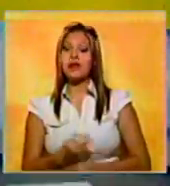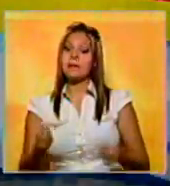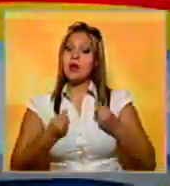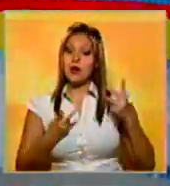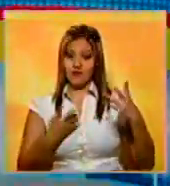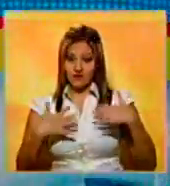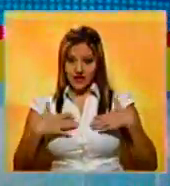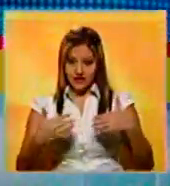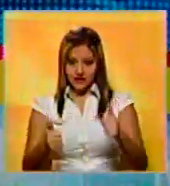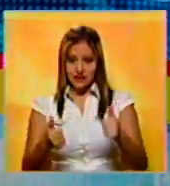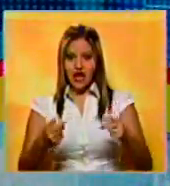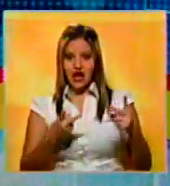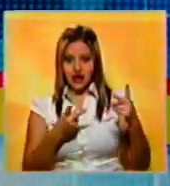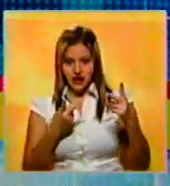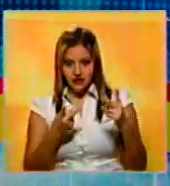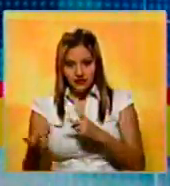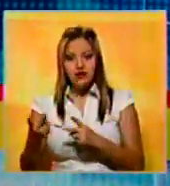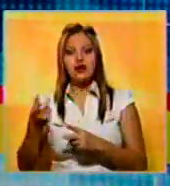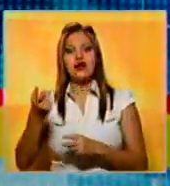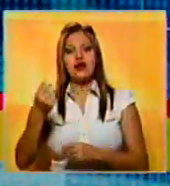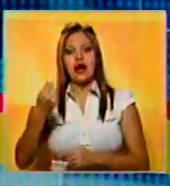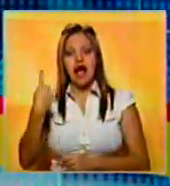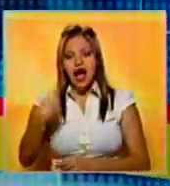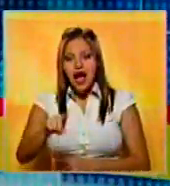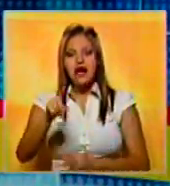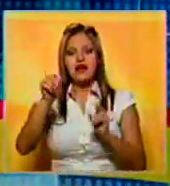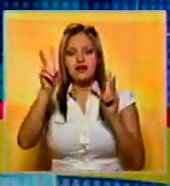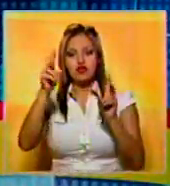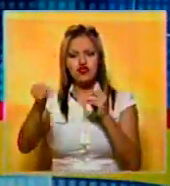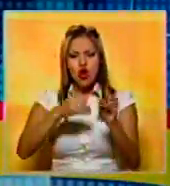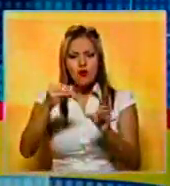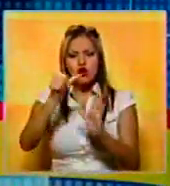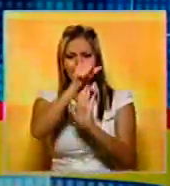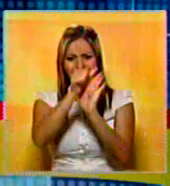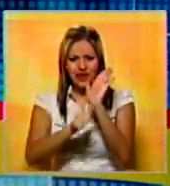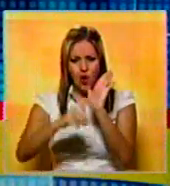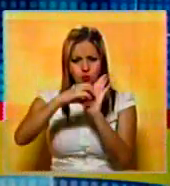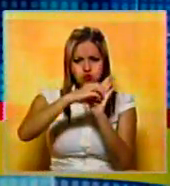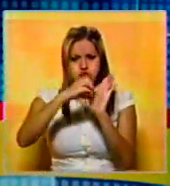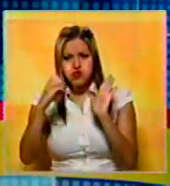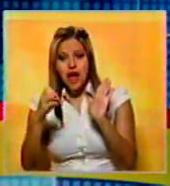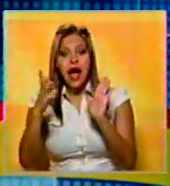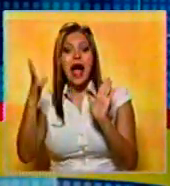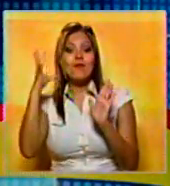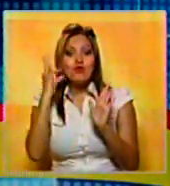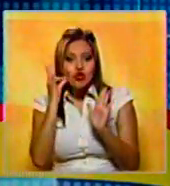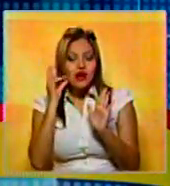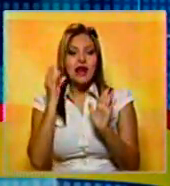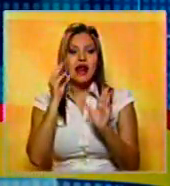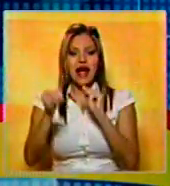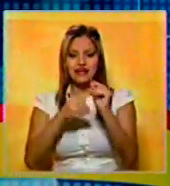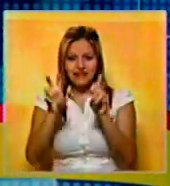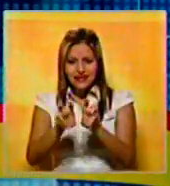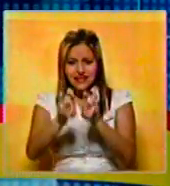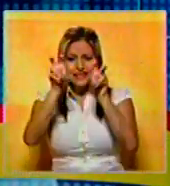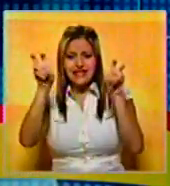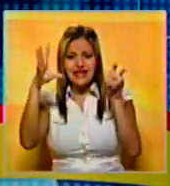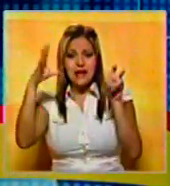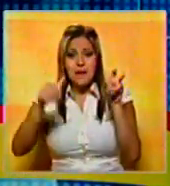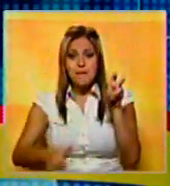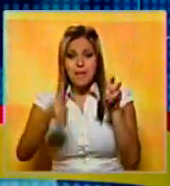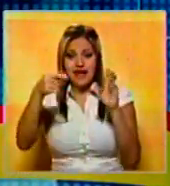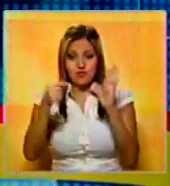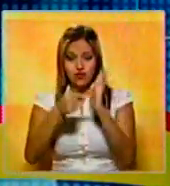Bienvenidos a Vida y Salud y feliz comienzo de semana. La histerectomía o extracción quirúrgica del útero es la cirugía ginecológica más